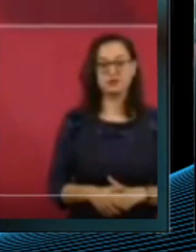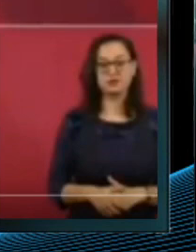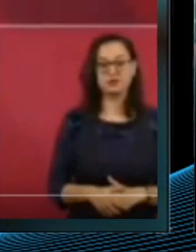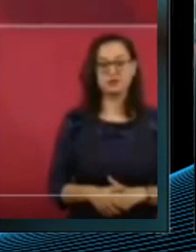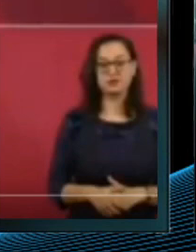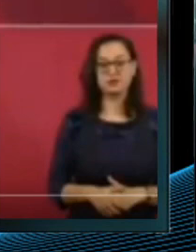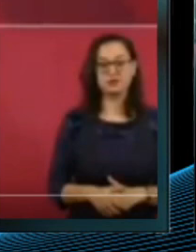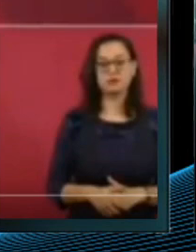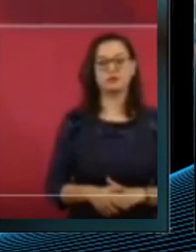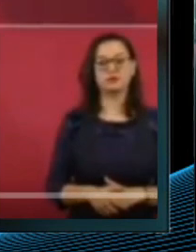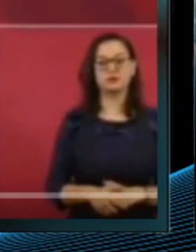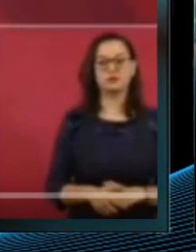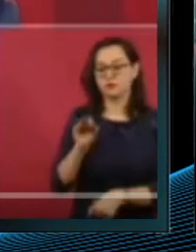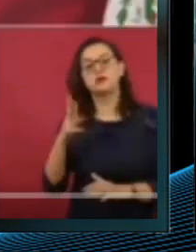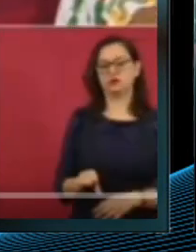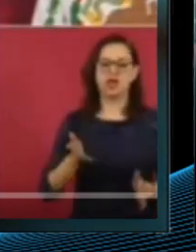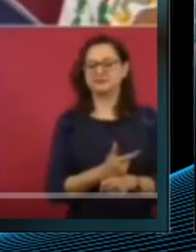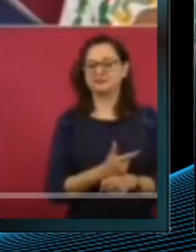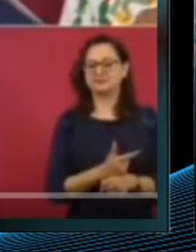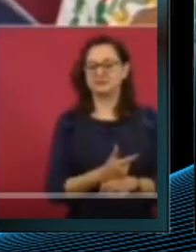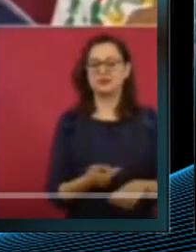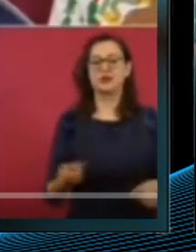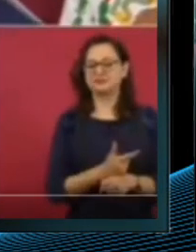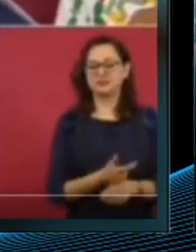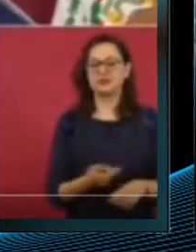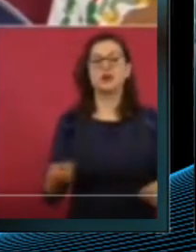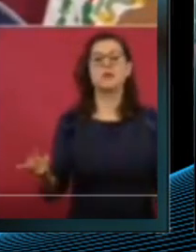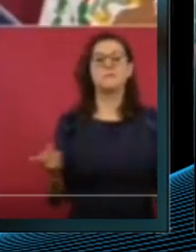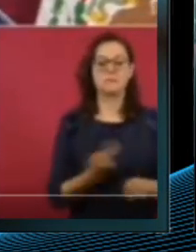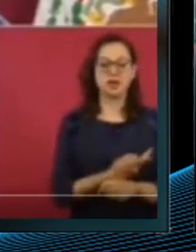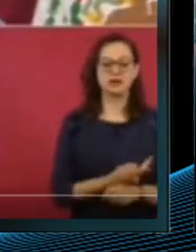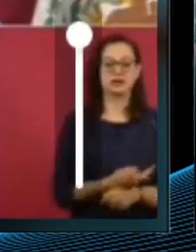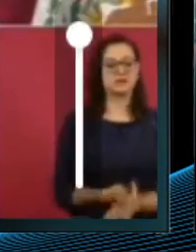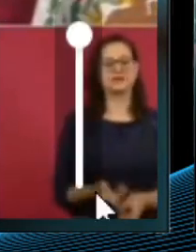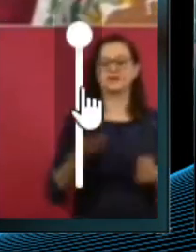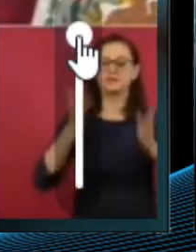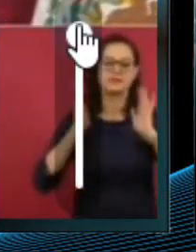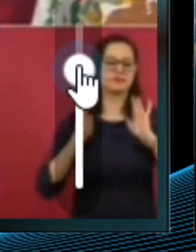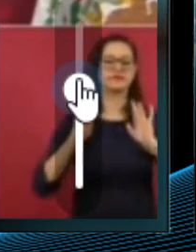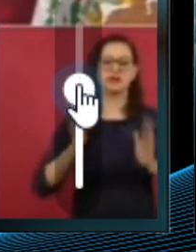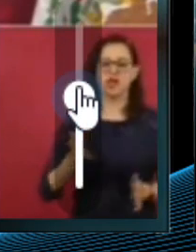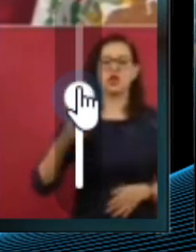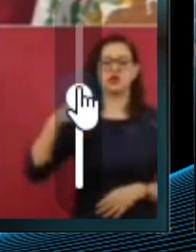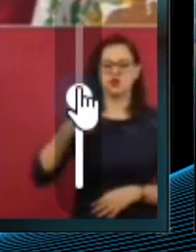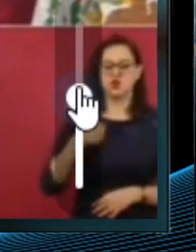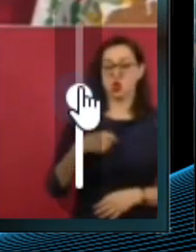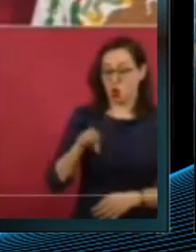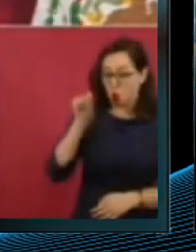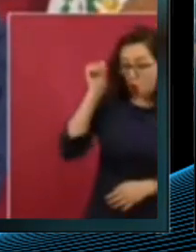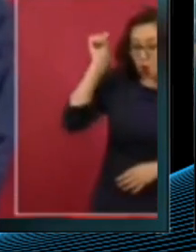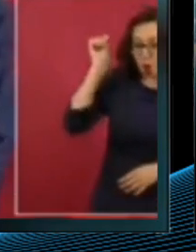Esto es parte de lo que decía el licenciado Andrés Manuel López Obrador. Iniciativa que hoy,